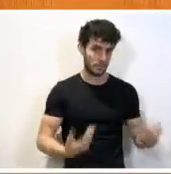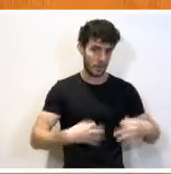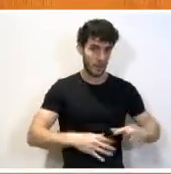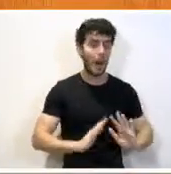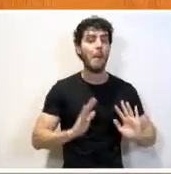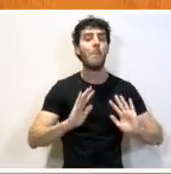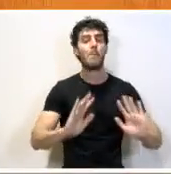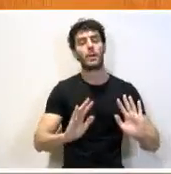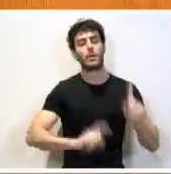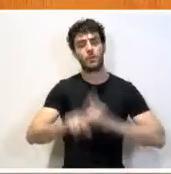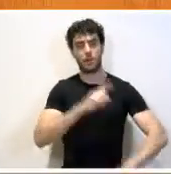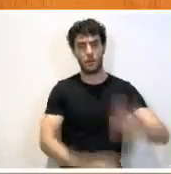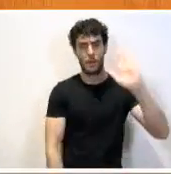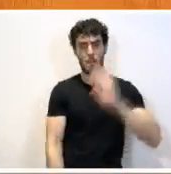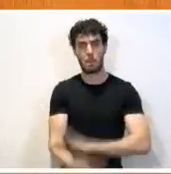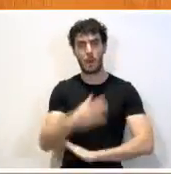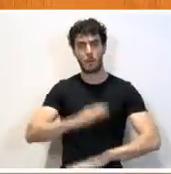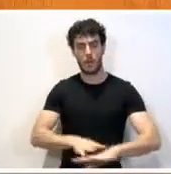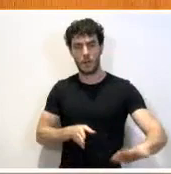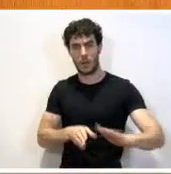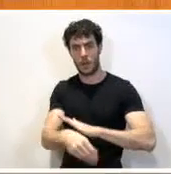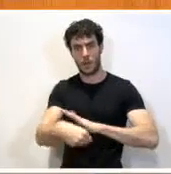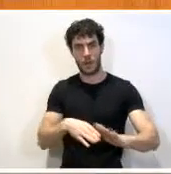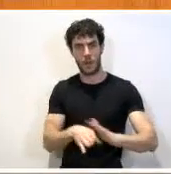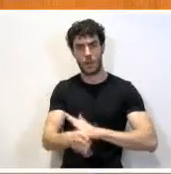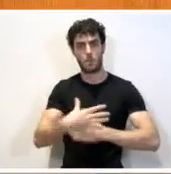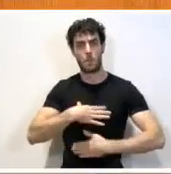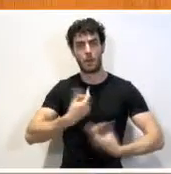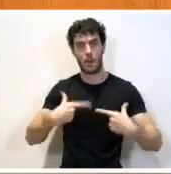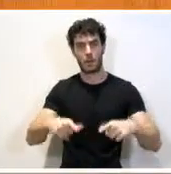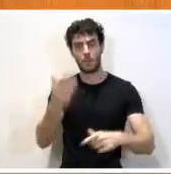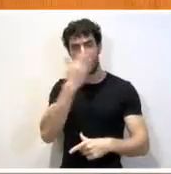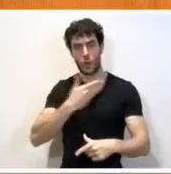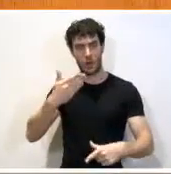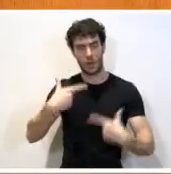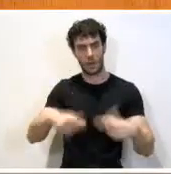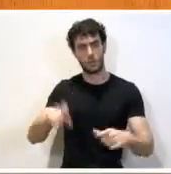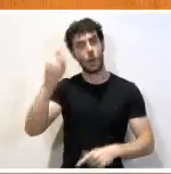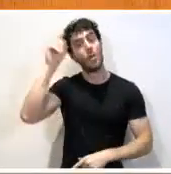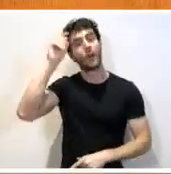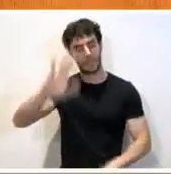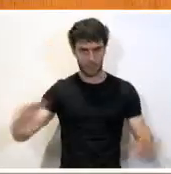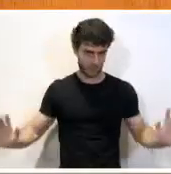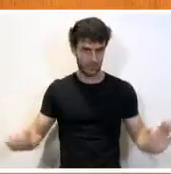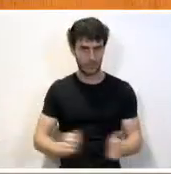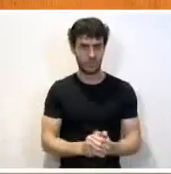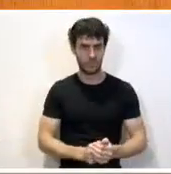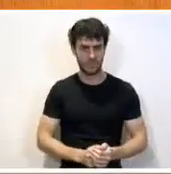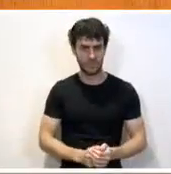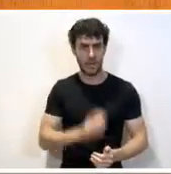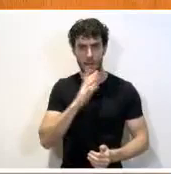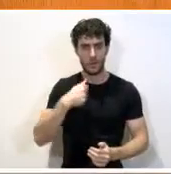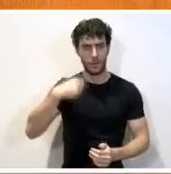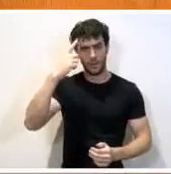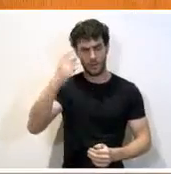los problemas que se generan para acceder al ámbito escolar, al ámbito educativo, vamos a decir, porque no podemos llamar, yo creo, a la